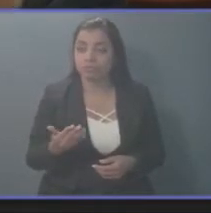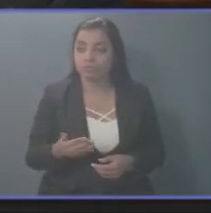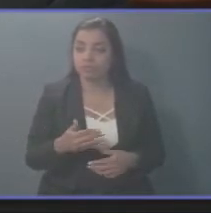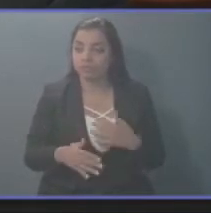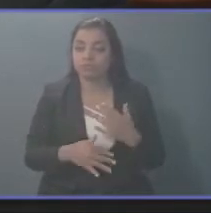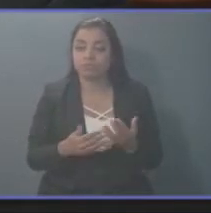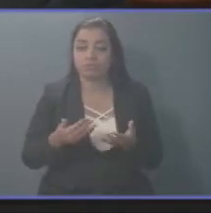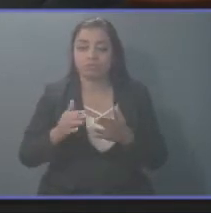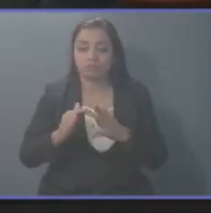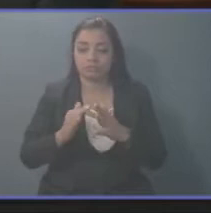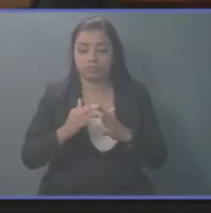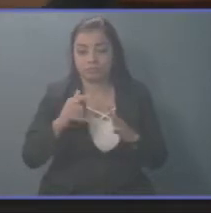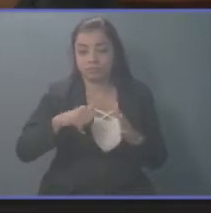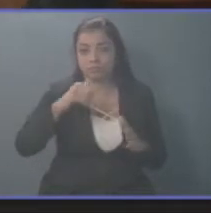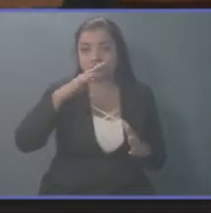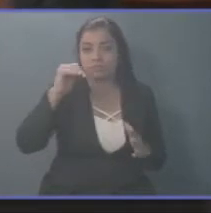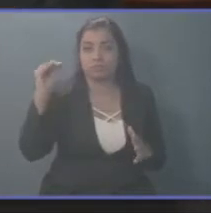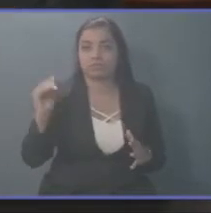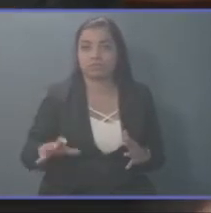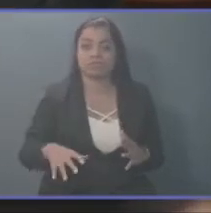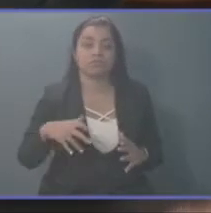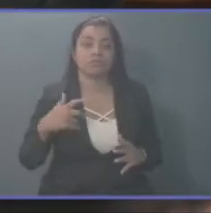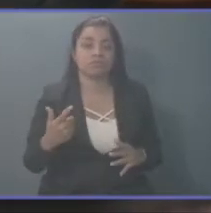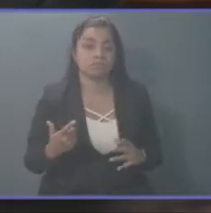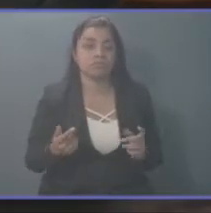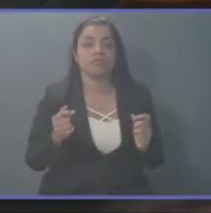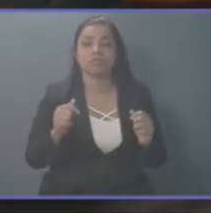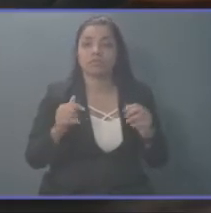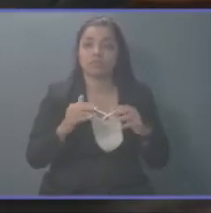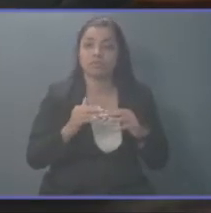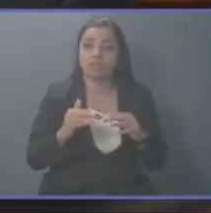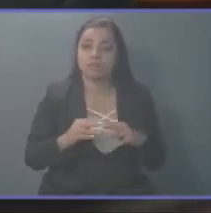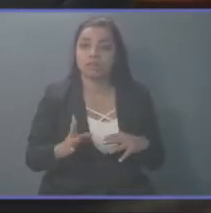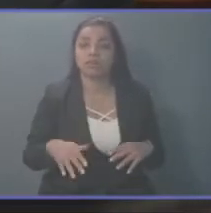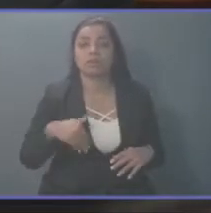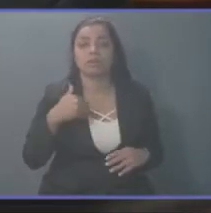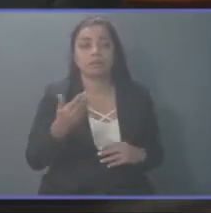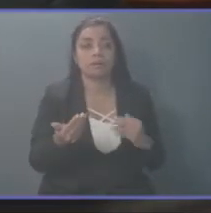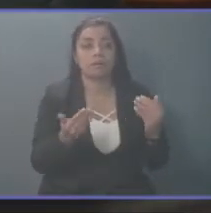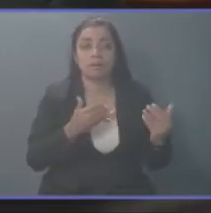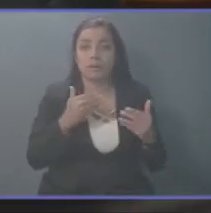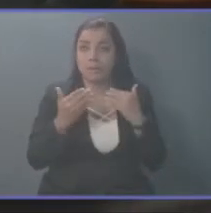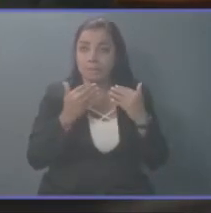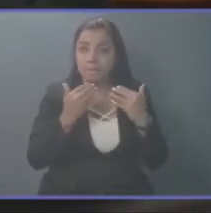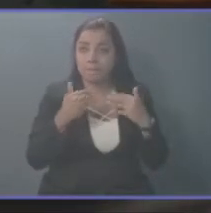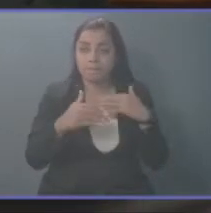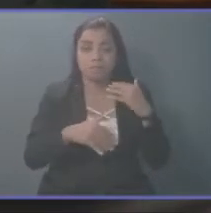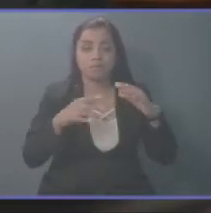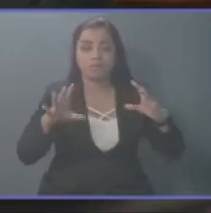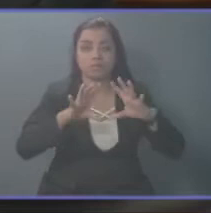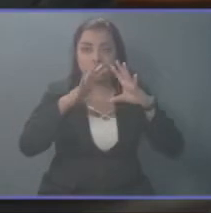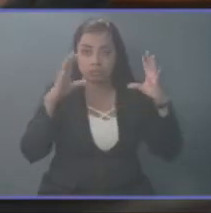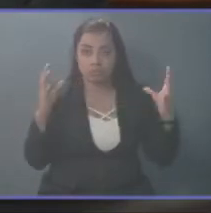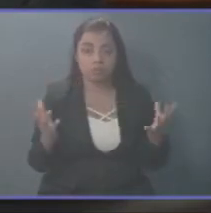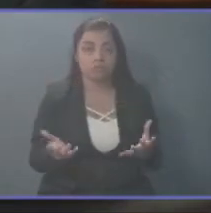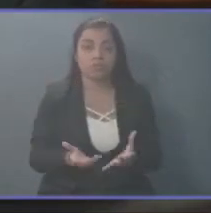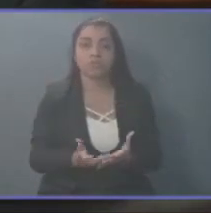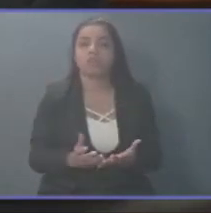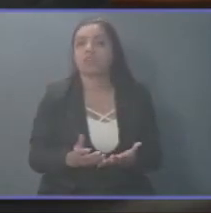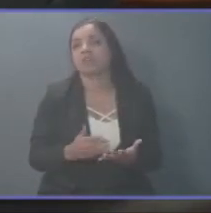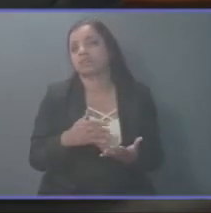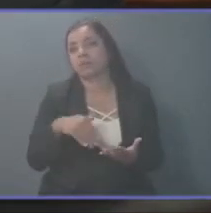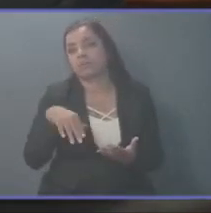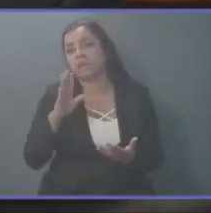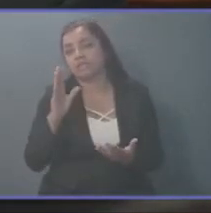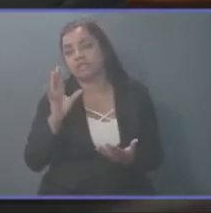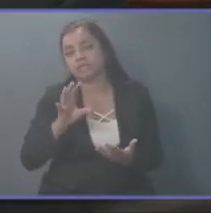la comunidad nacional, sino que esto ha trascendido y ha llegado a niveles internacionales, más que